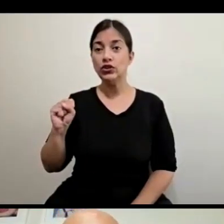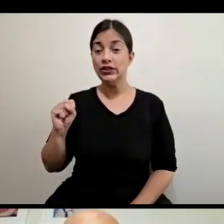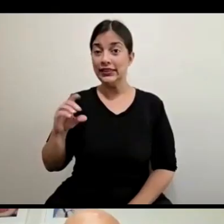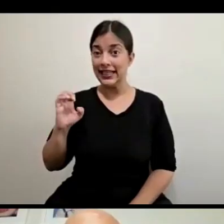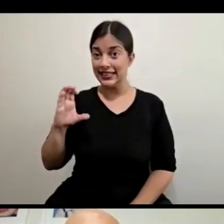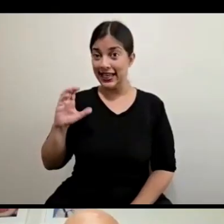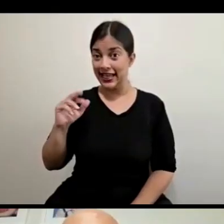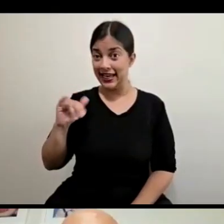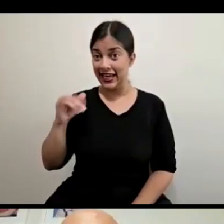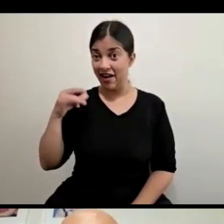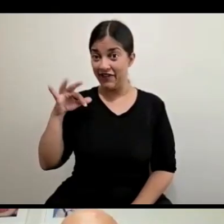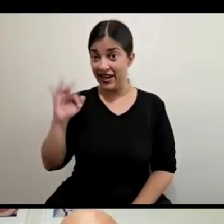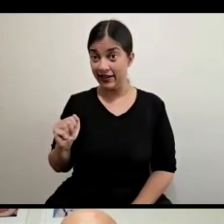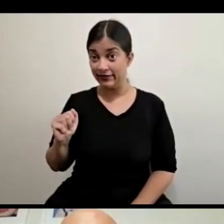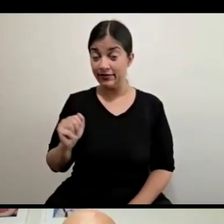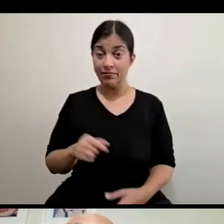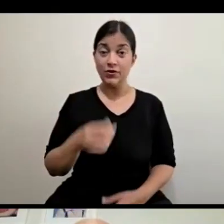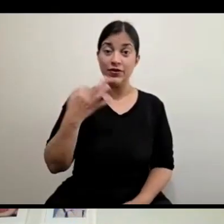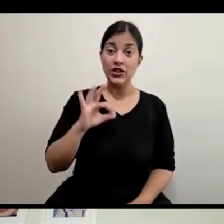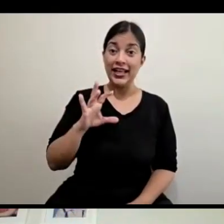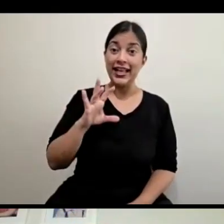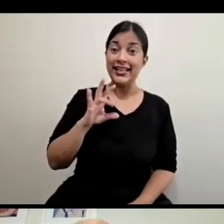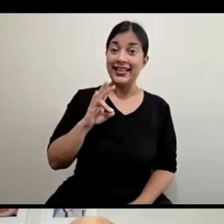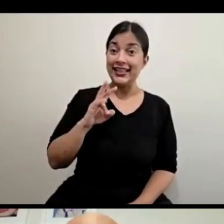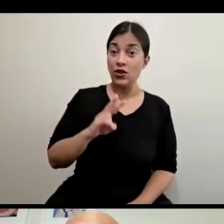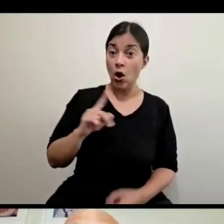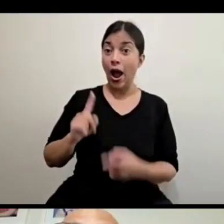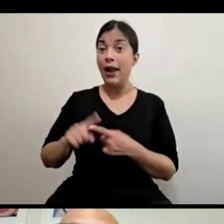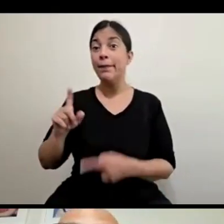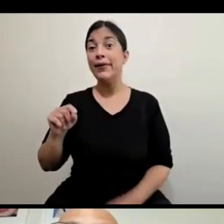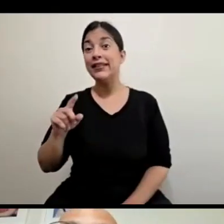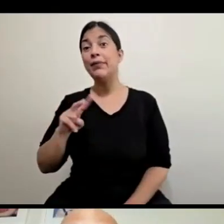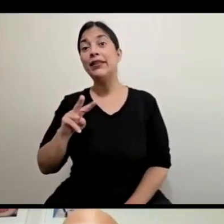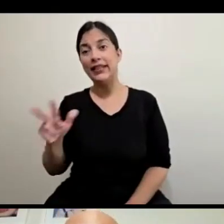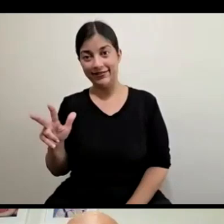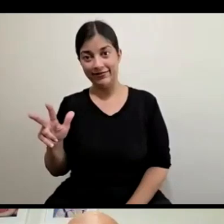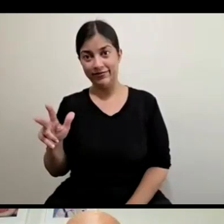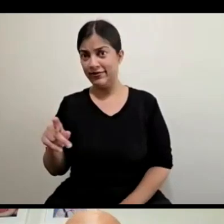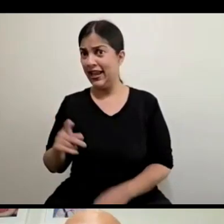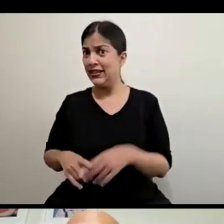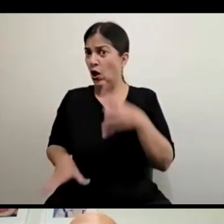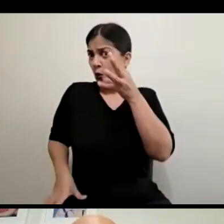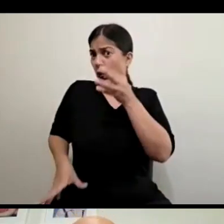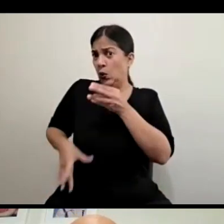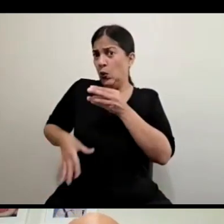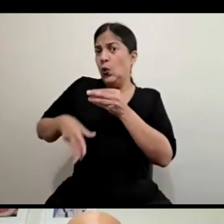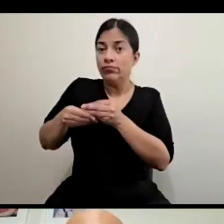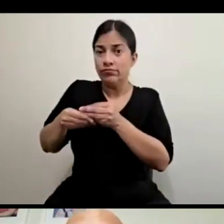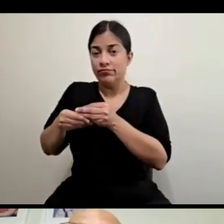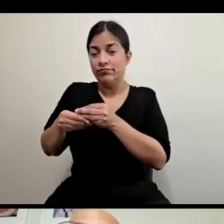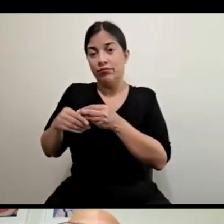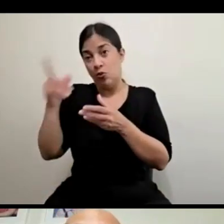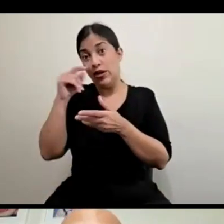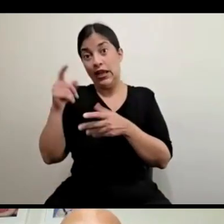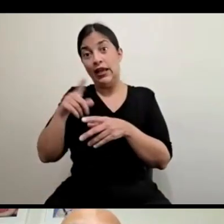1972 a 2023. Pero esto es un recuento, porque la lista es larga. De